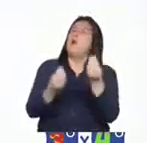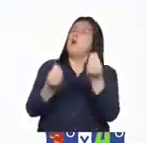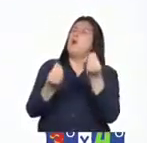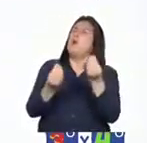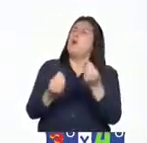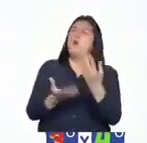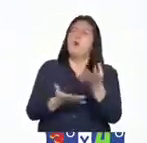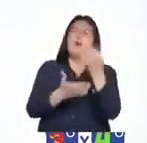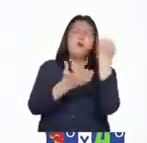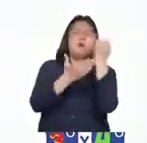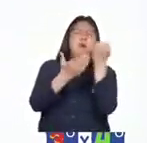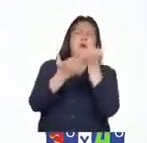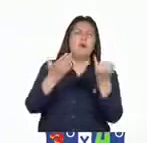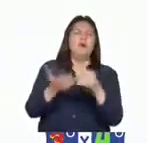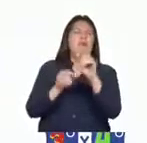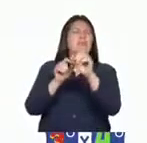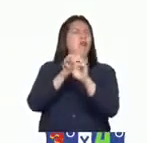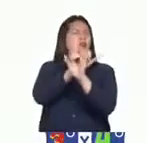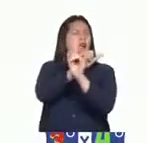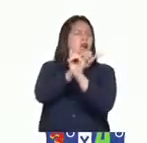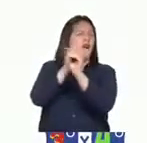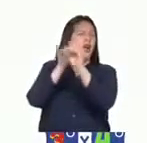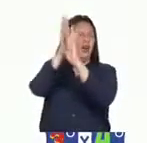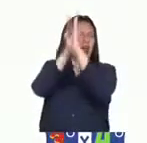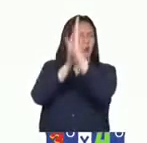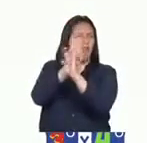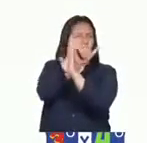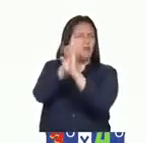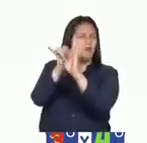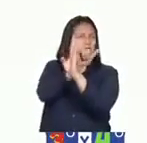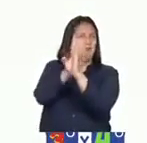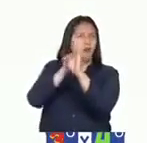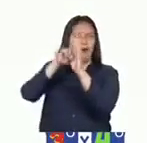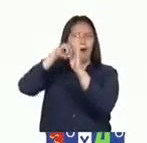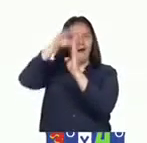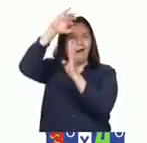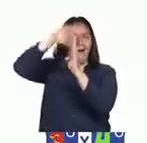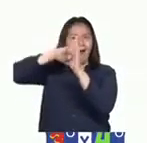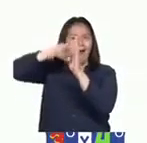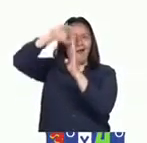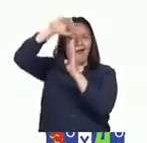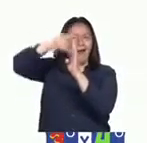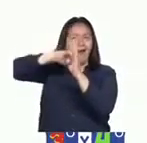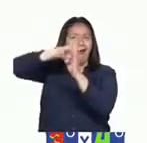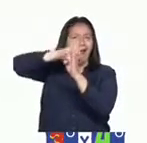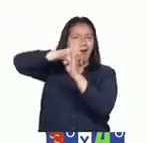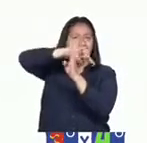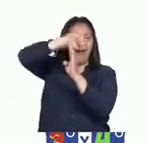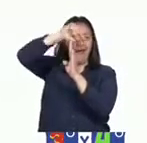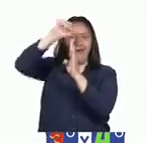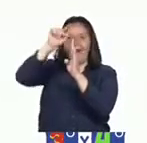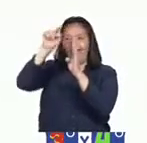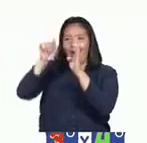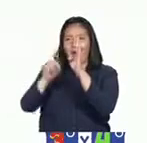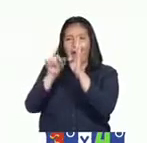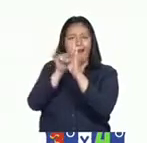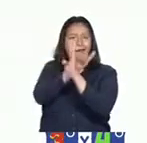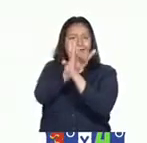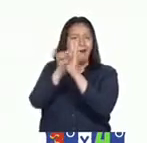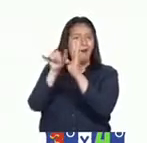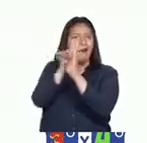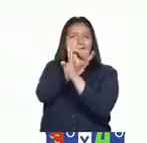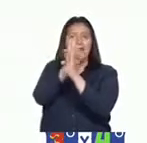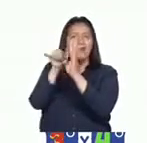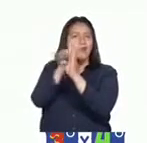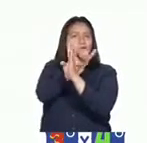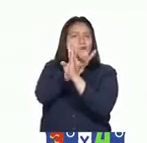simétrica? Ahí descubrimos que una figura es simétrica cuando, al ser dividida en dos partes, los puntos de esta se corresponden